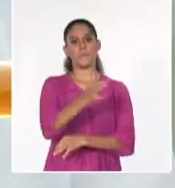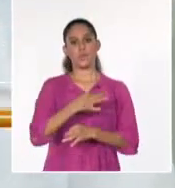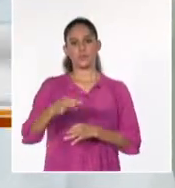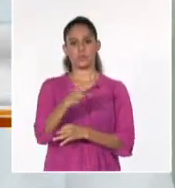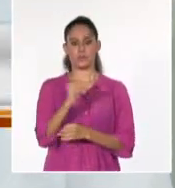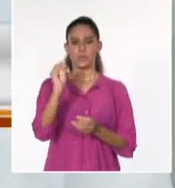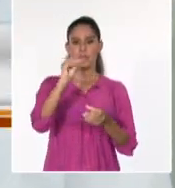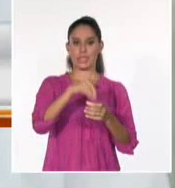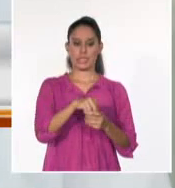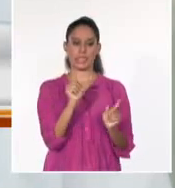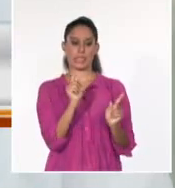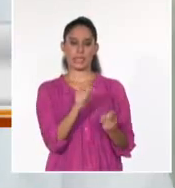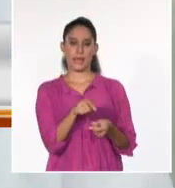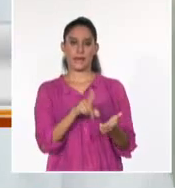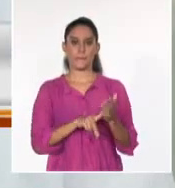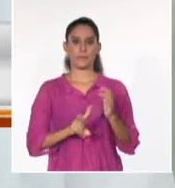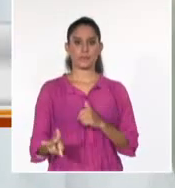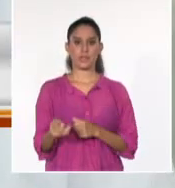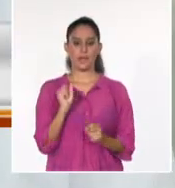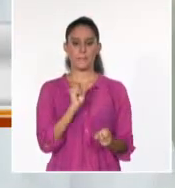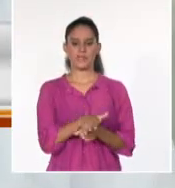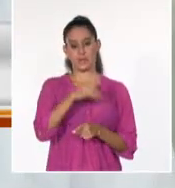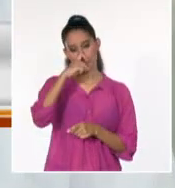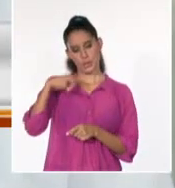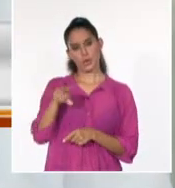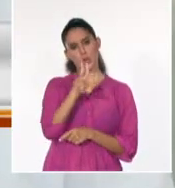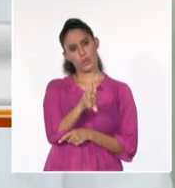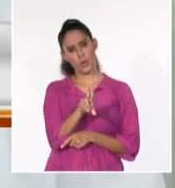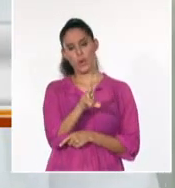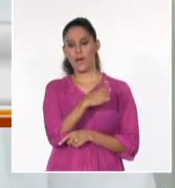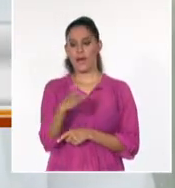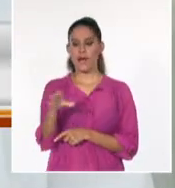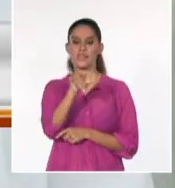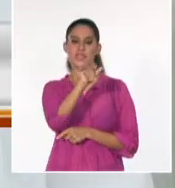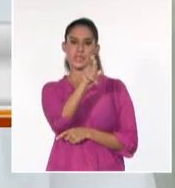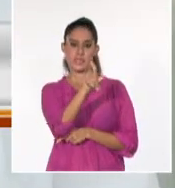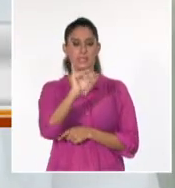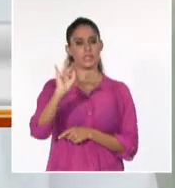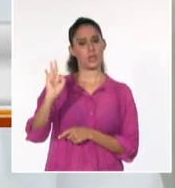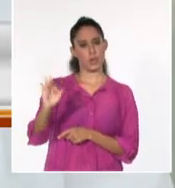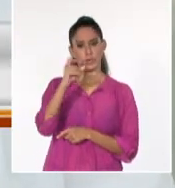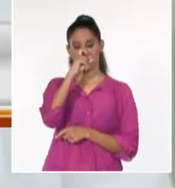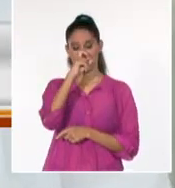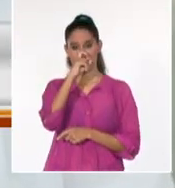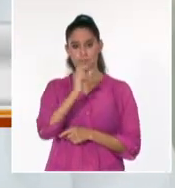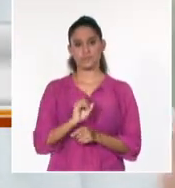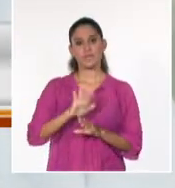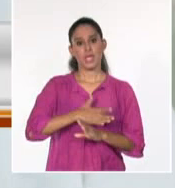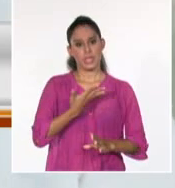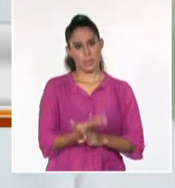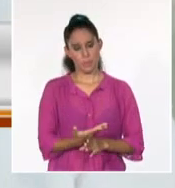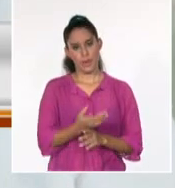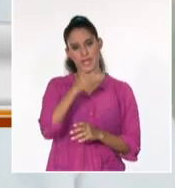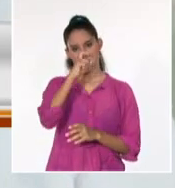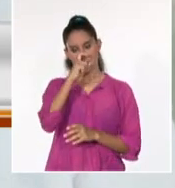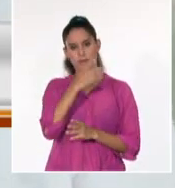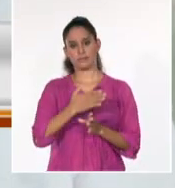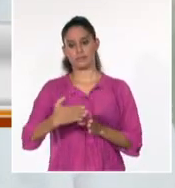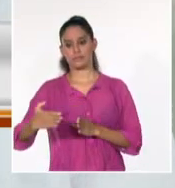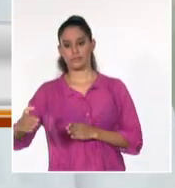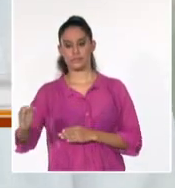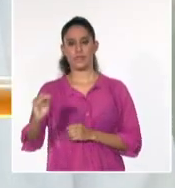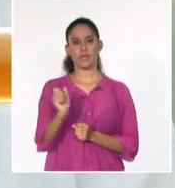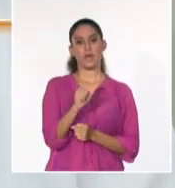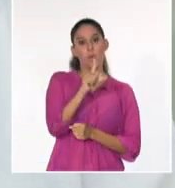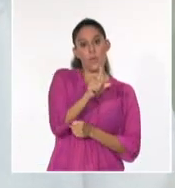con los niños de 2 a 18 años en un primer momento, que después se va a hacer extensivo a los niños de 1 hasta cumplir los 2